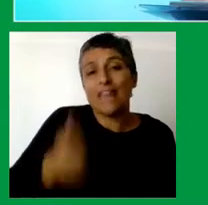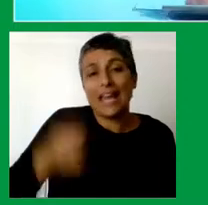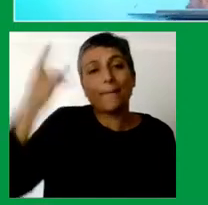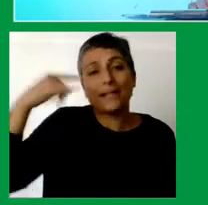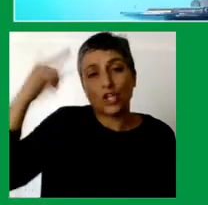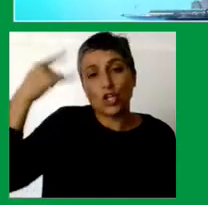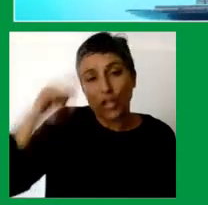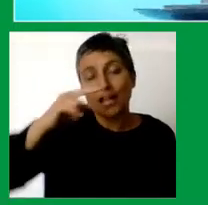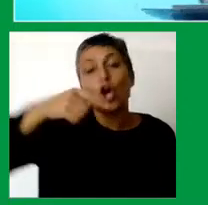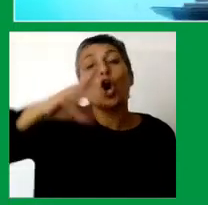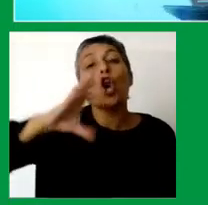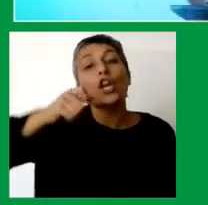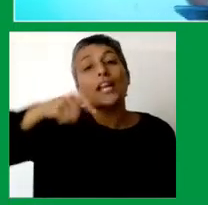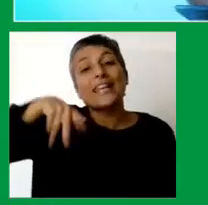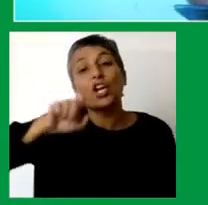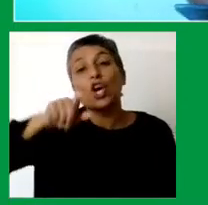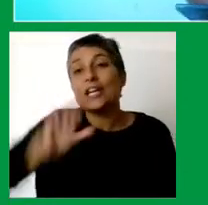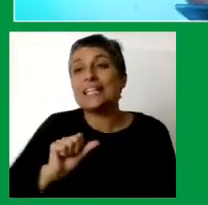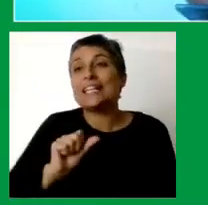Paso Molino, 33,